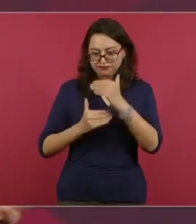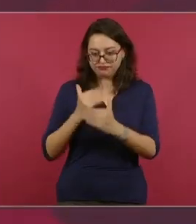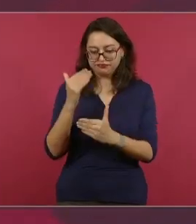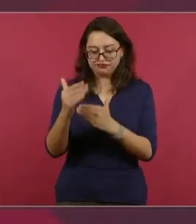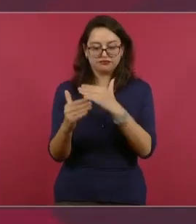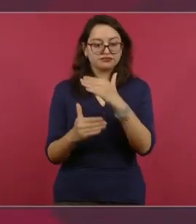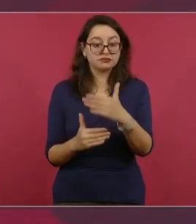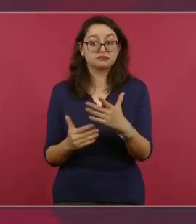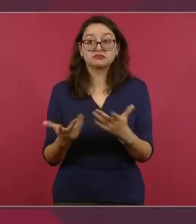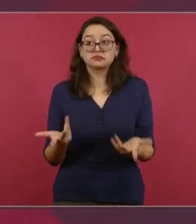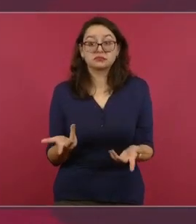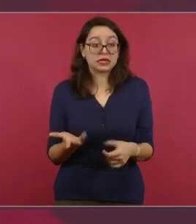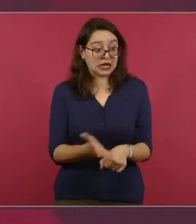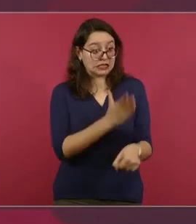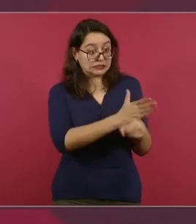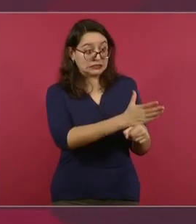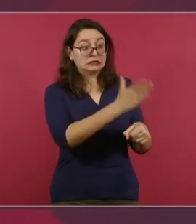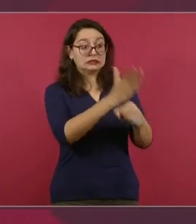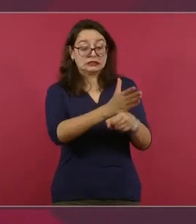trata de